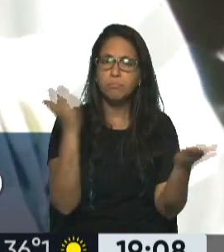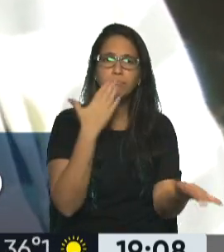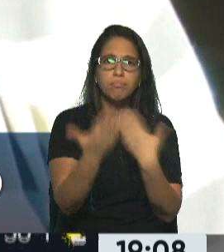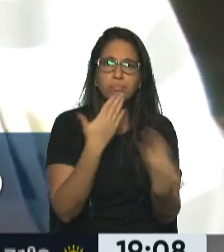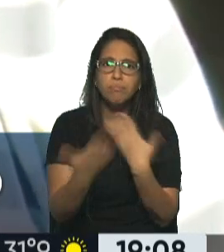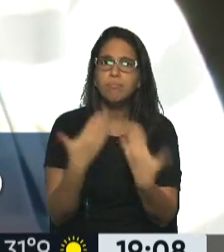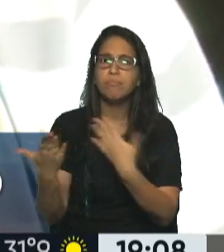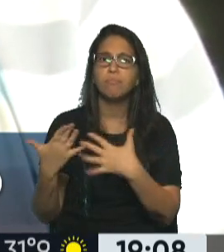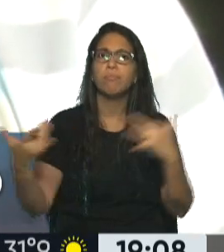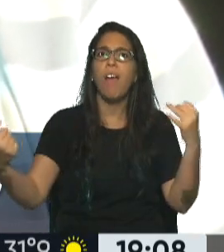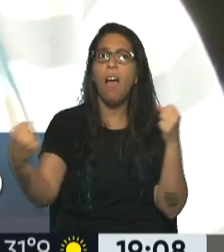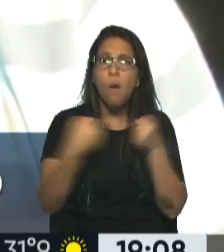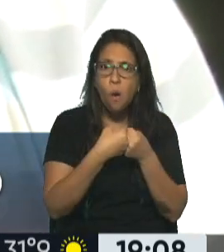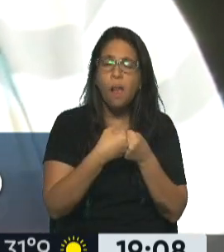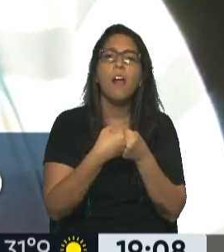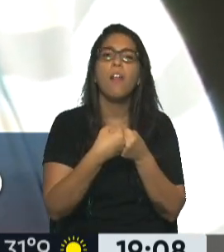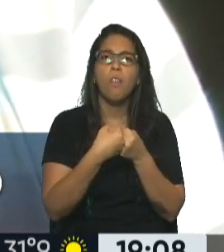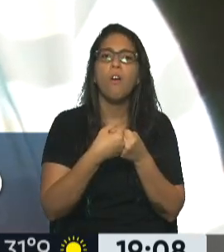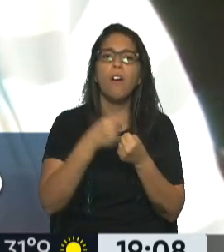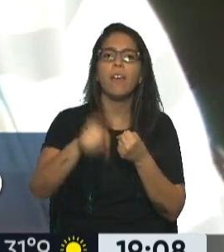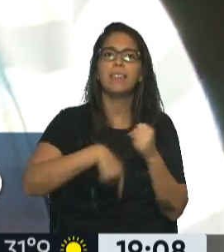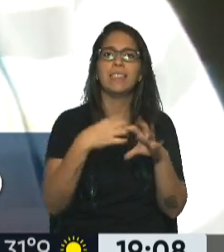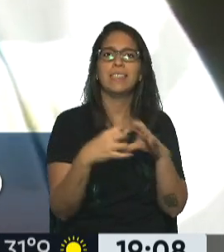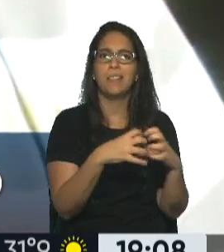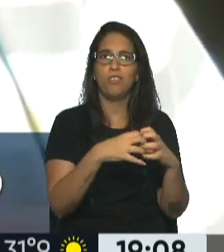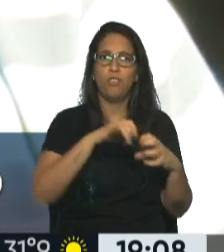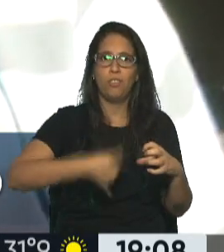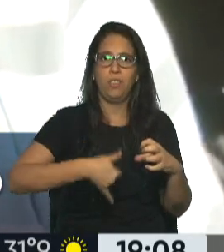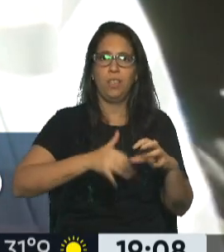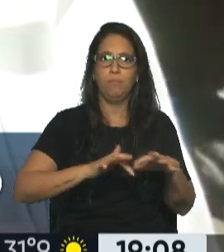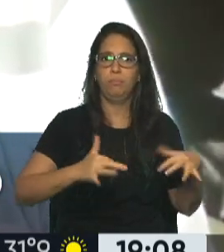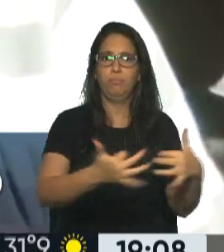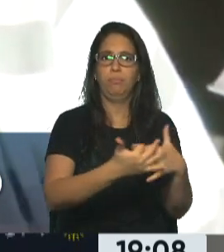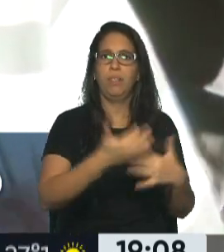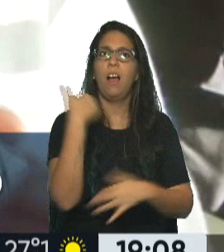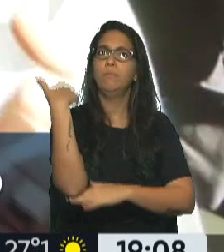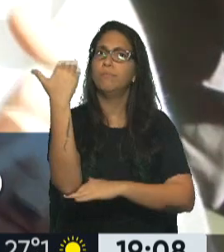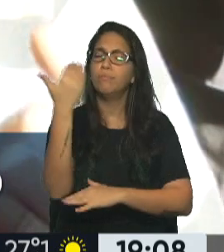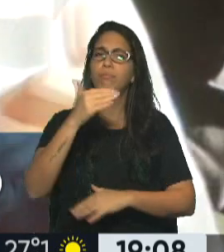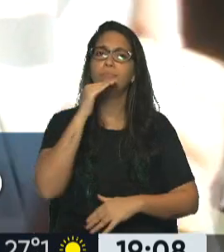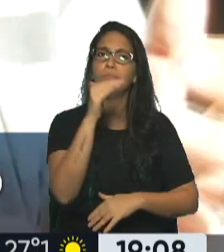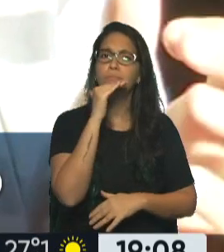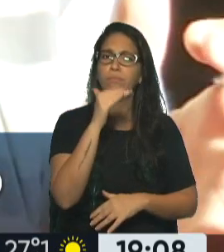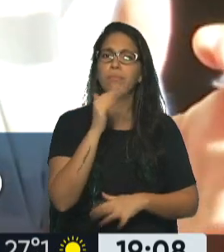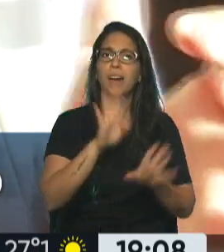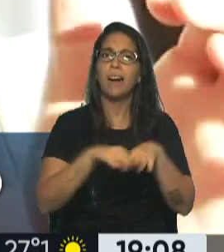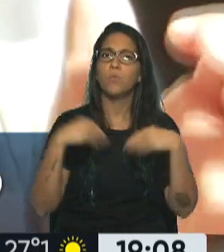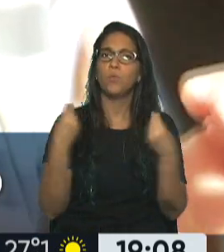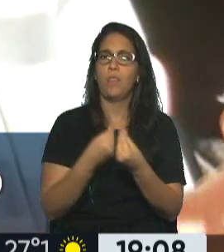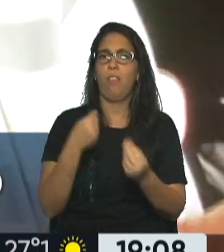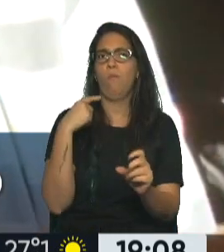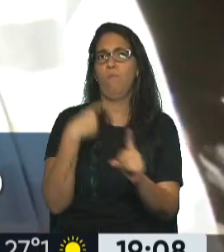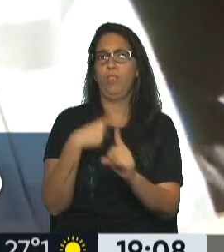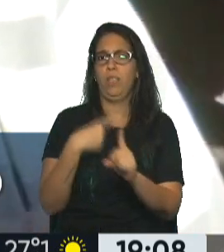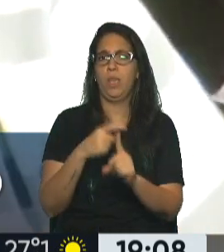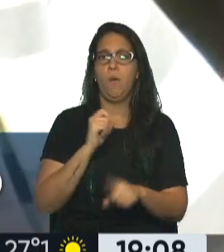consenso y poder este sesionar ir a la sesión y hablar en la sesión y poder tener un resultado favorable